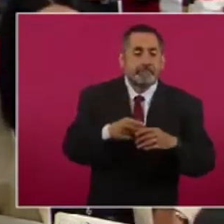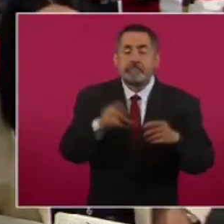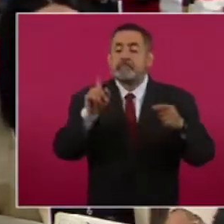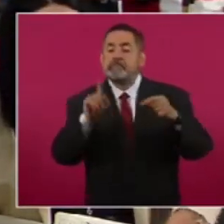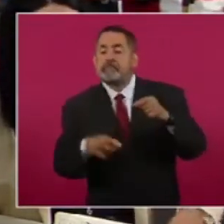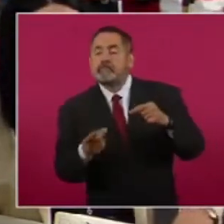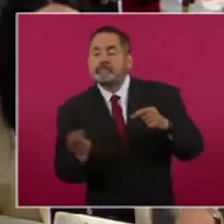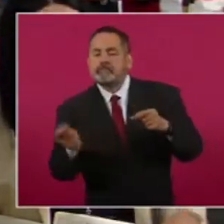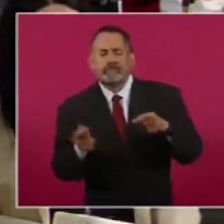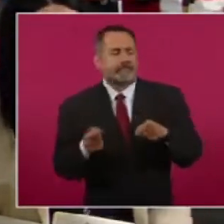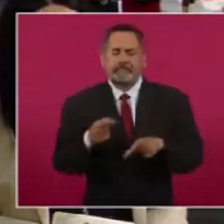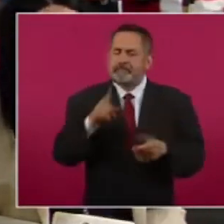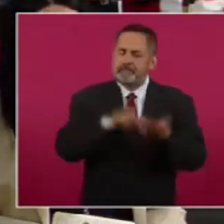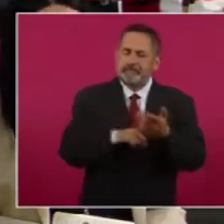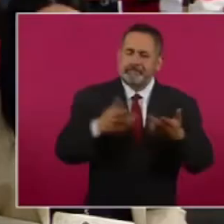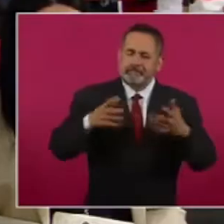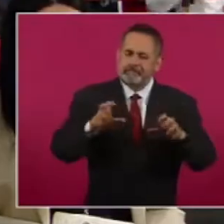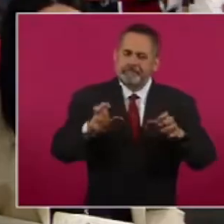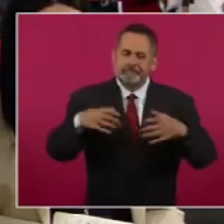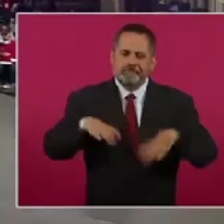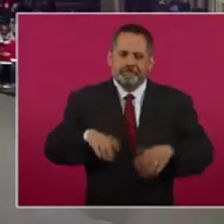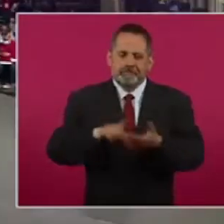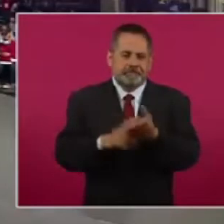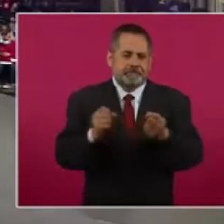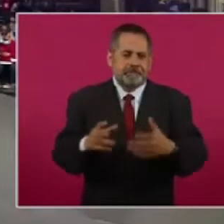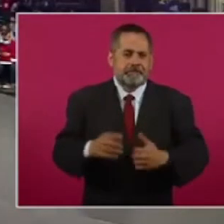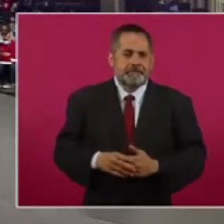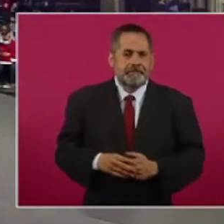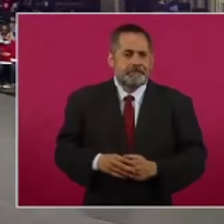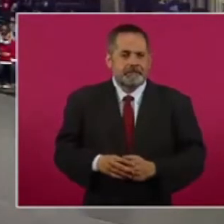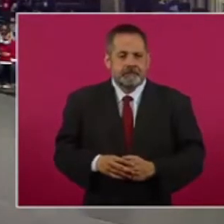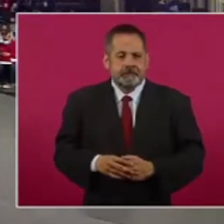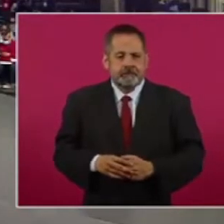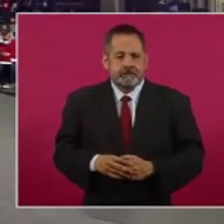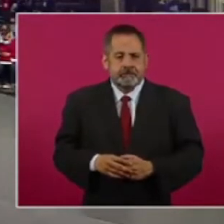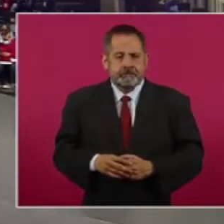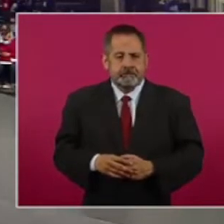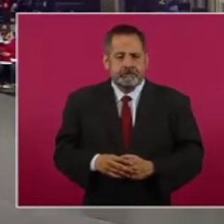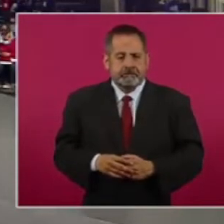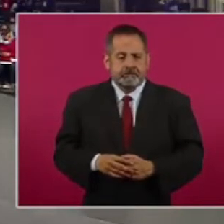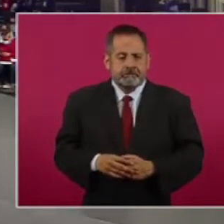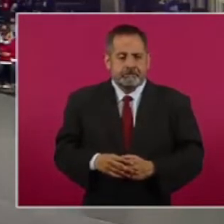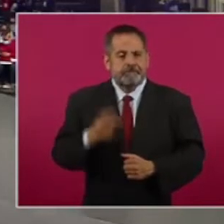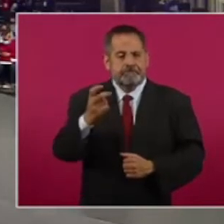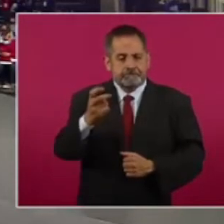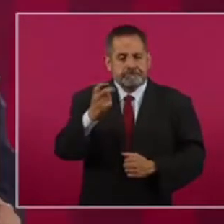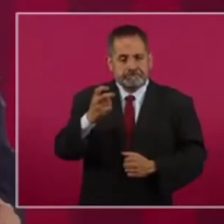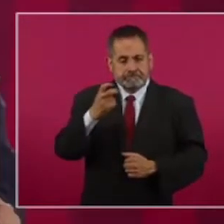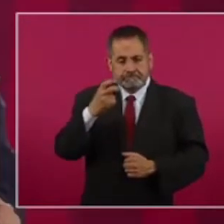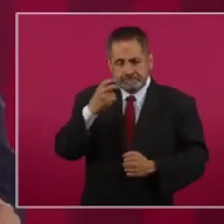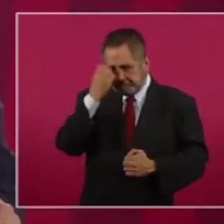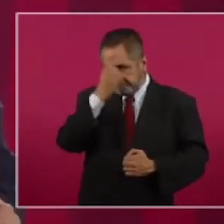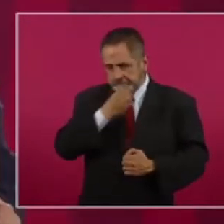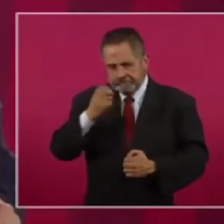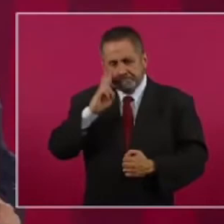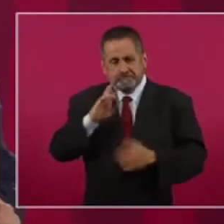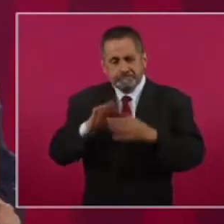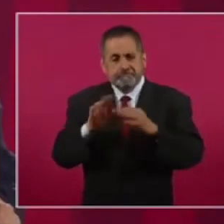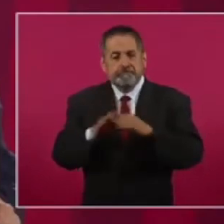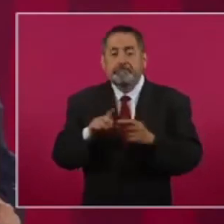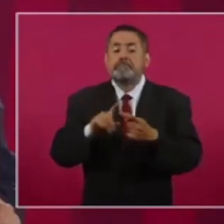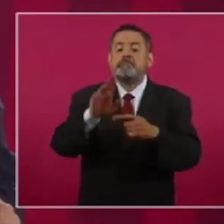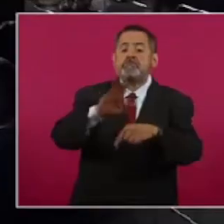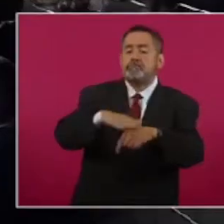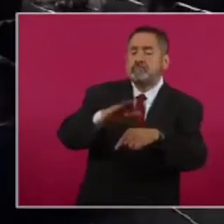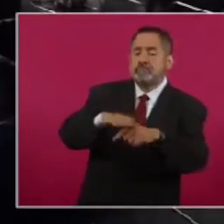los grandes robos en Pemex, por ejemplo, ¿no? Sí, eso es lo que vamos a revisar en este caso. Capufe